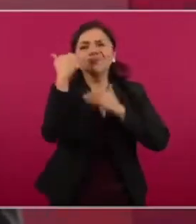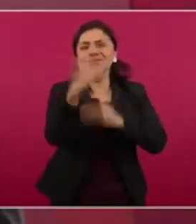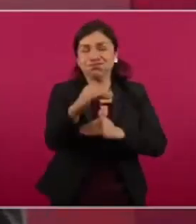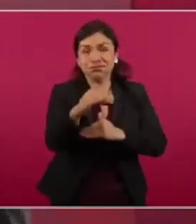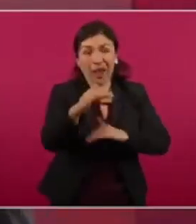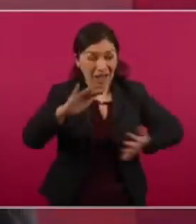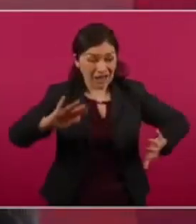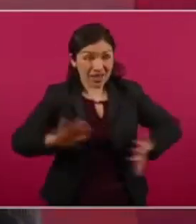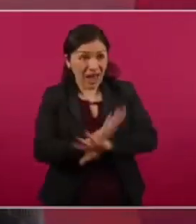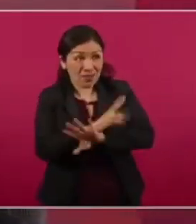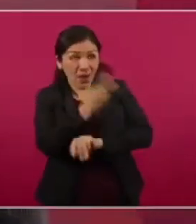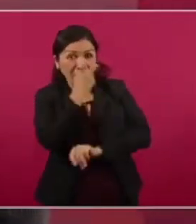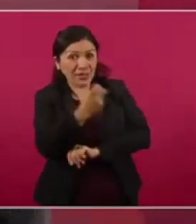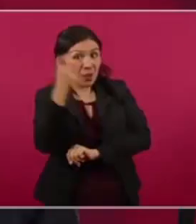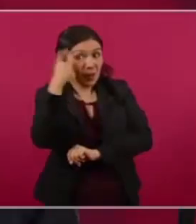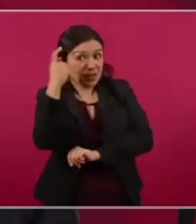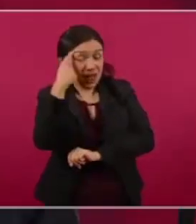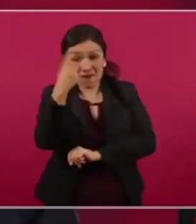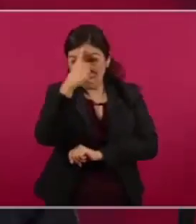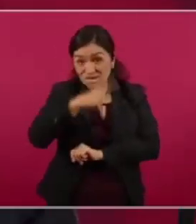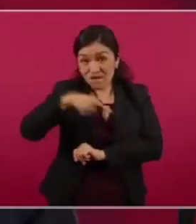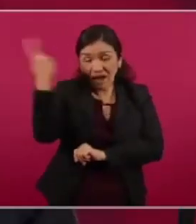fácil.